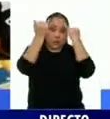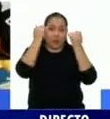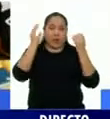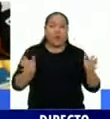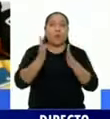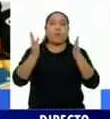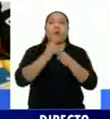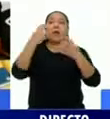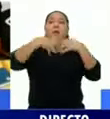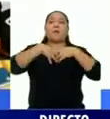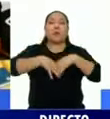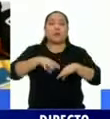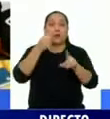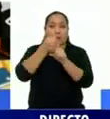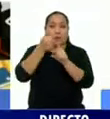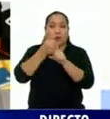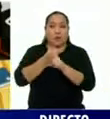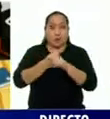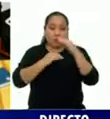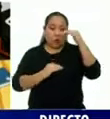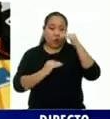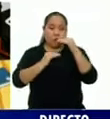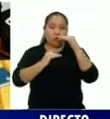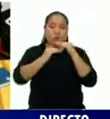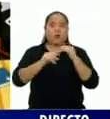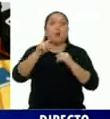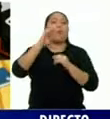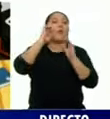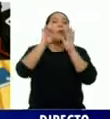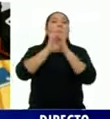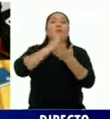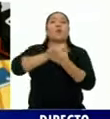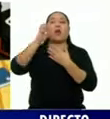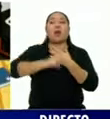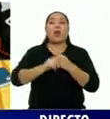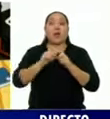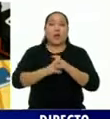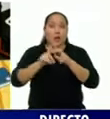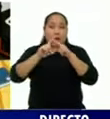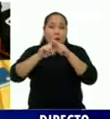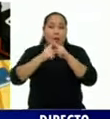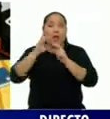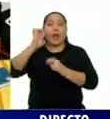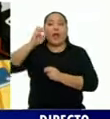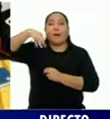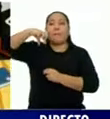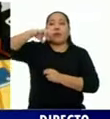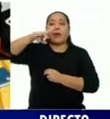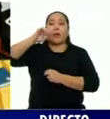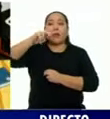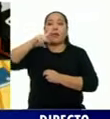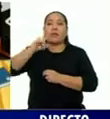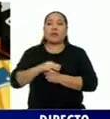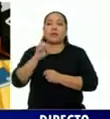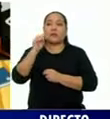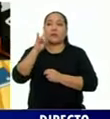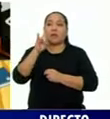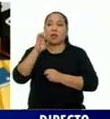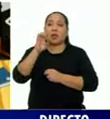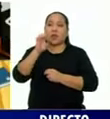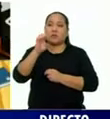el emprendimiento y la reducción de brechas laborales, como el proyecto Emprende Seguro, que otorgó capital semilla a emprendedores, realizado en alianza con